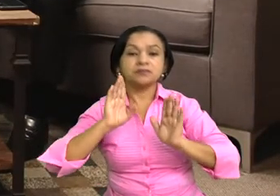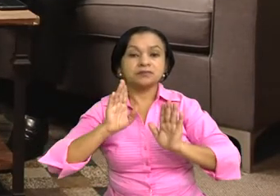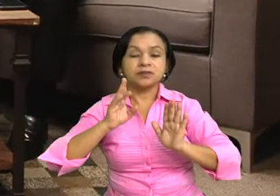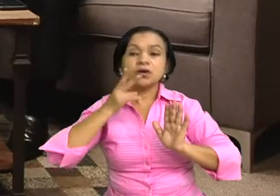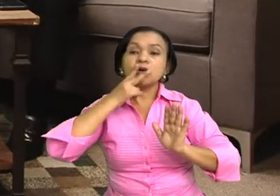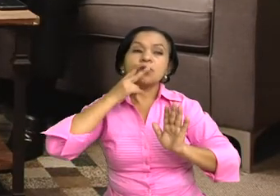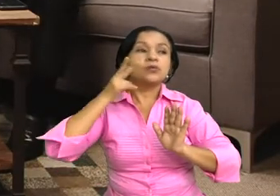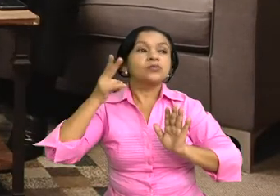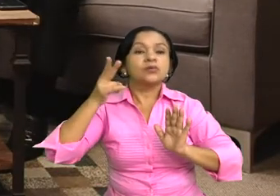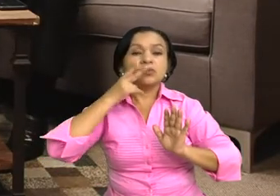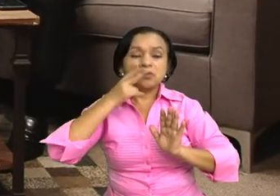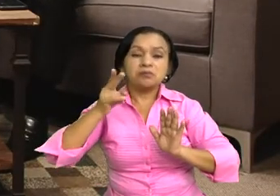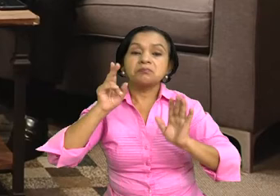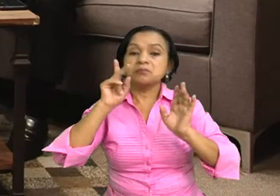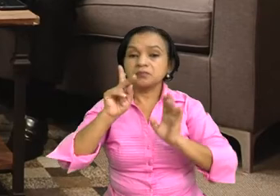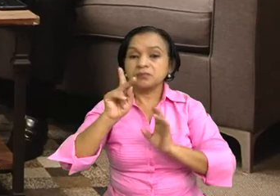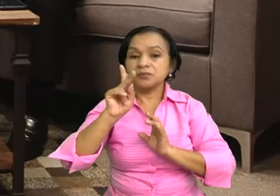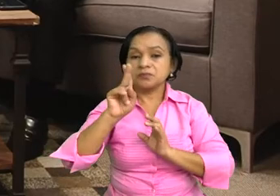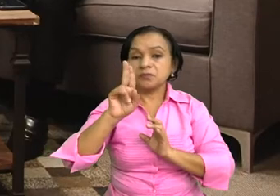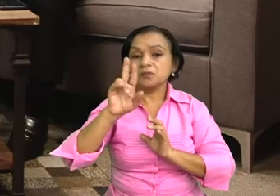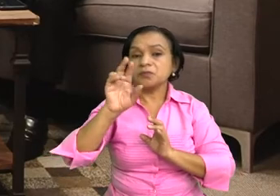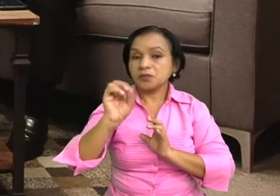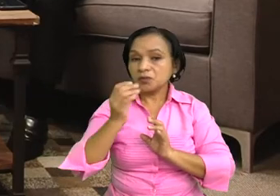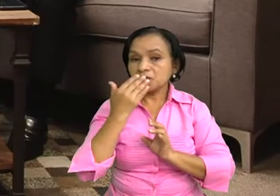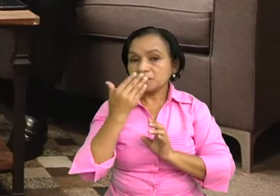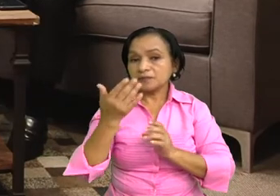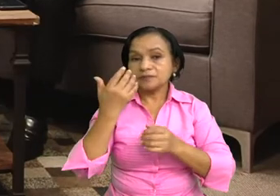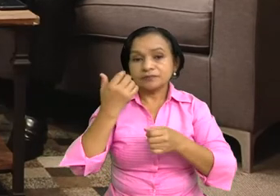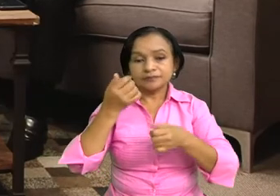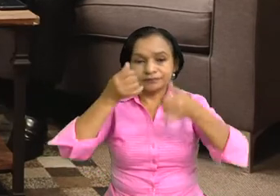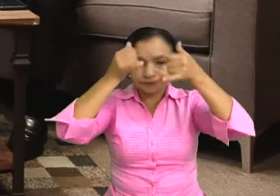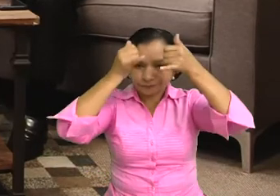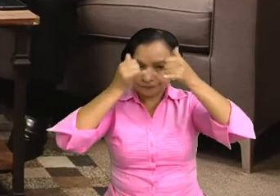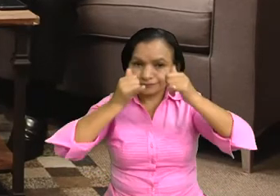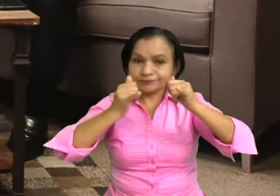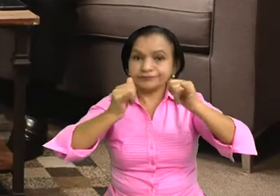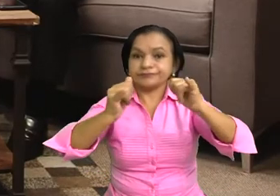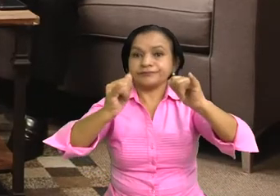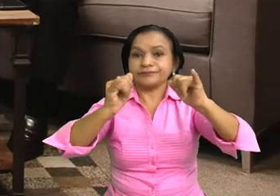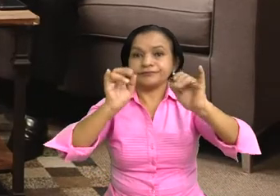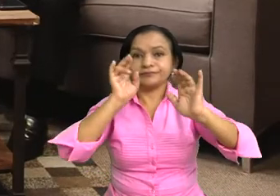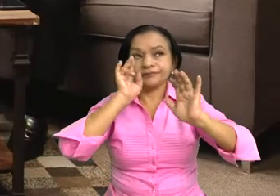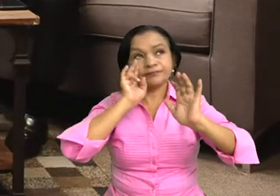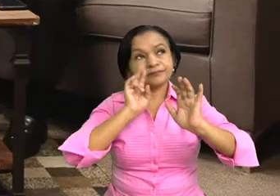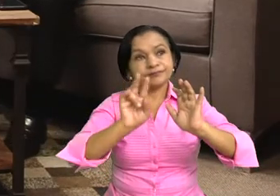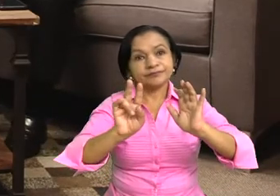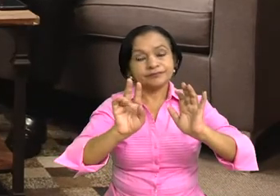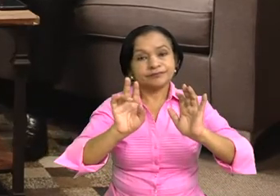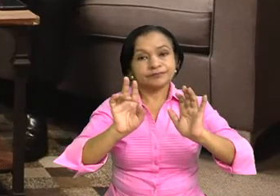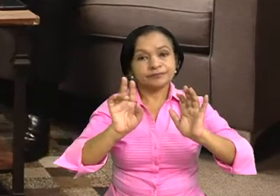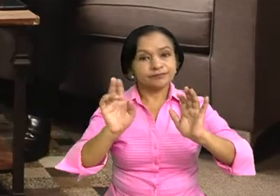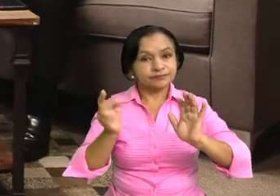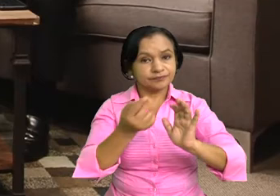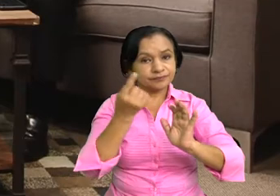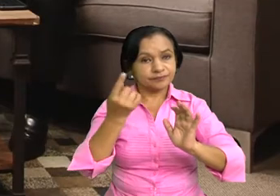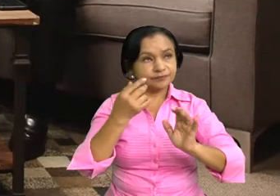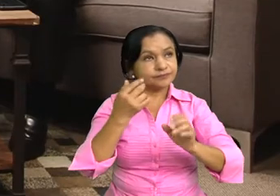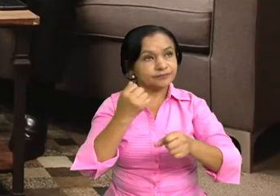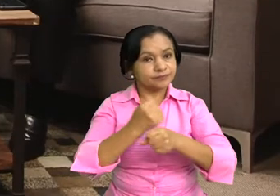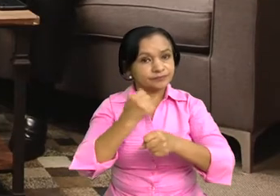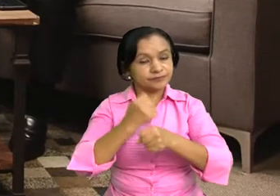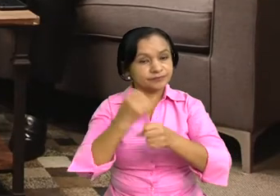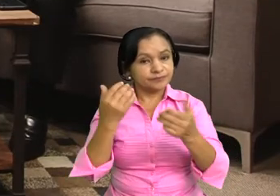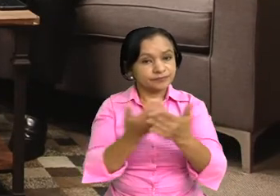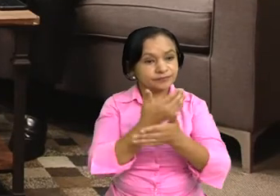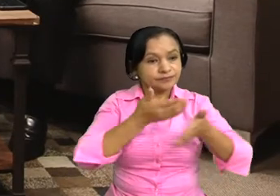los beneficios que se derivan de esta carretera. La producción ganadera, vamos a ver aquí que no solamente se trata de las